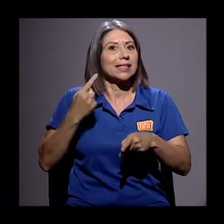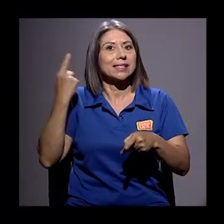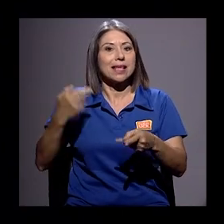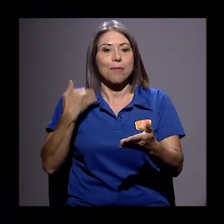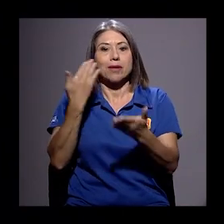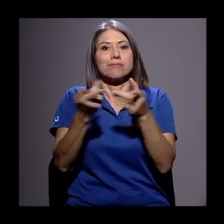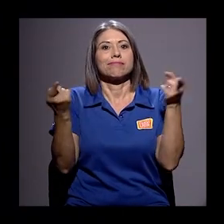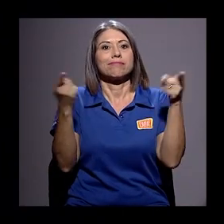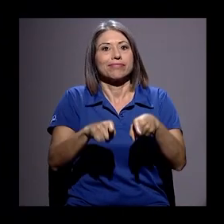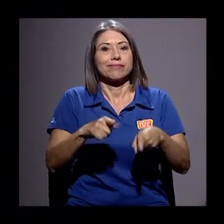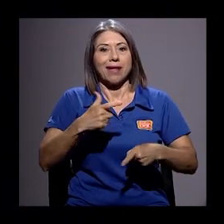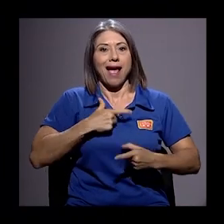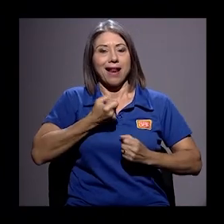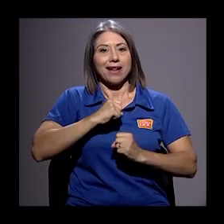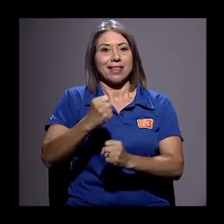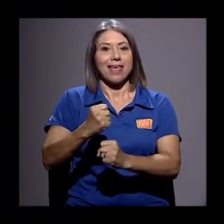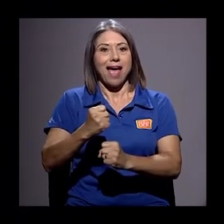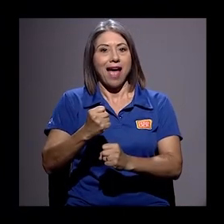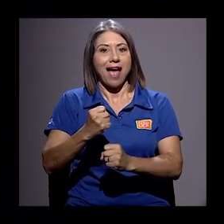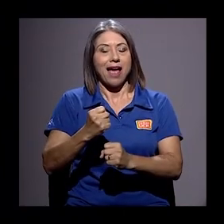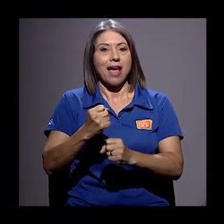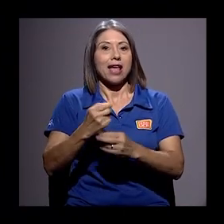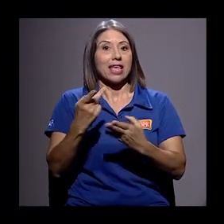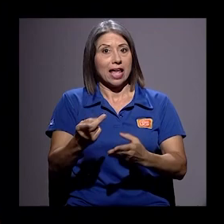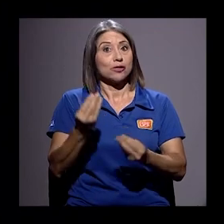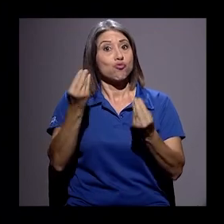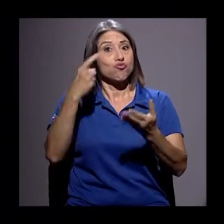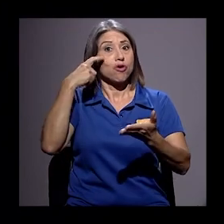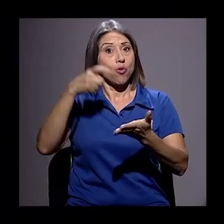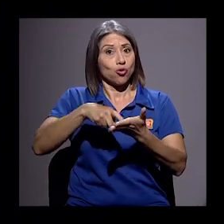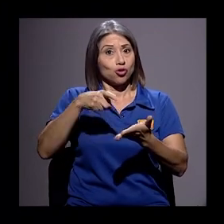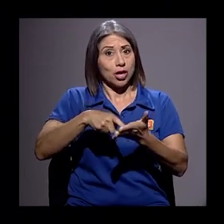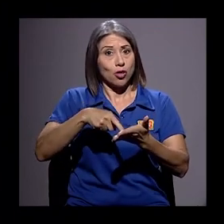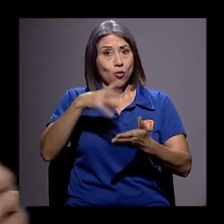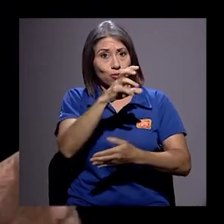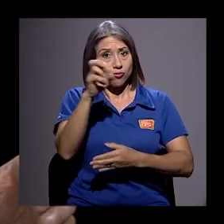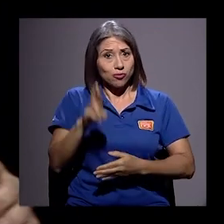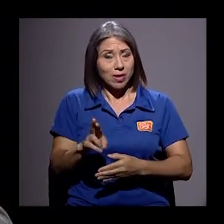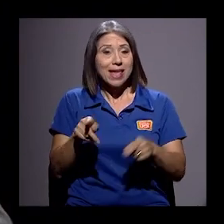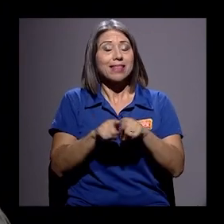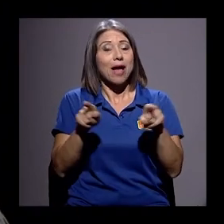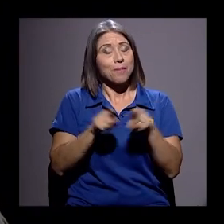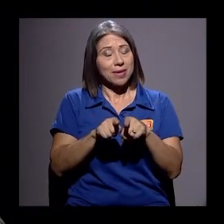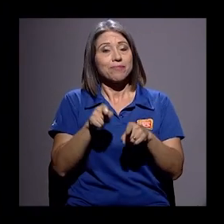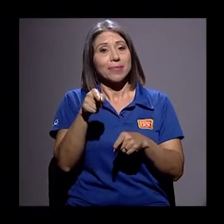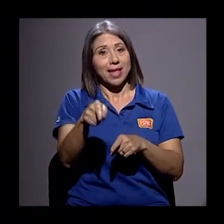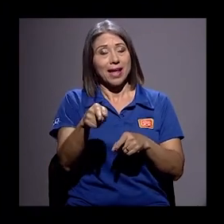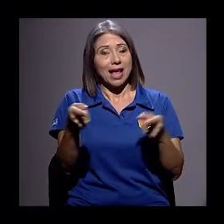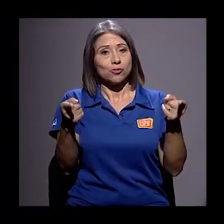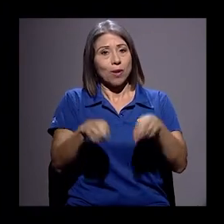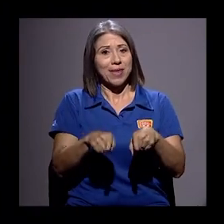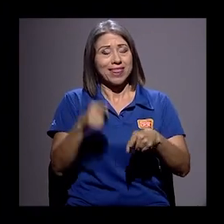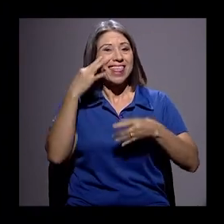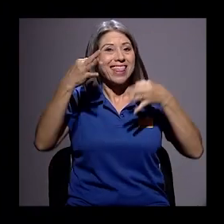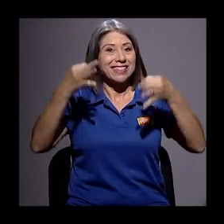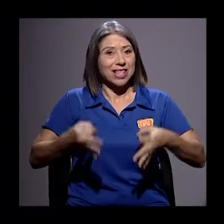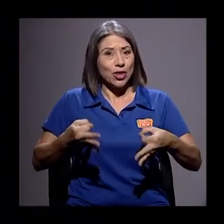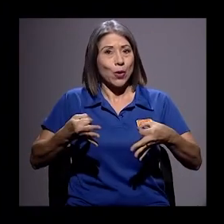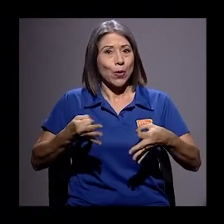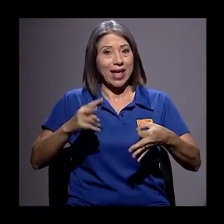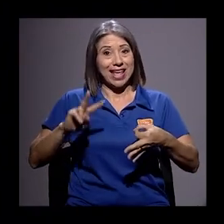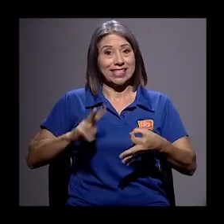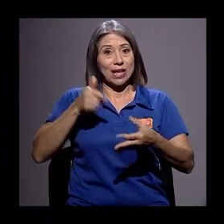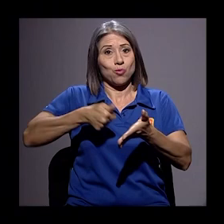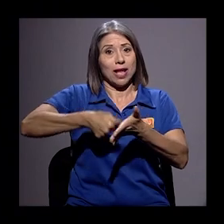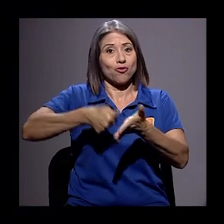que es el alcalde muy reconocido dentro de nuestro país y que también casualmente decidió en segunda